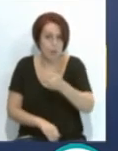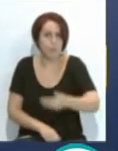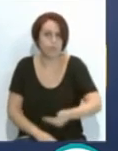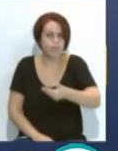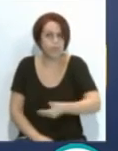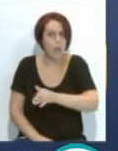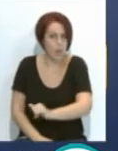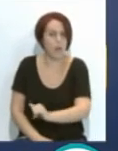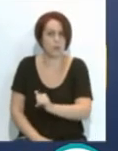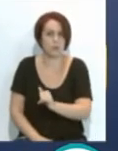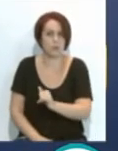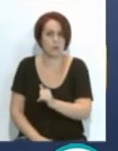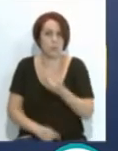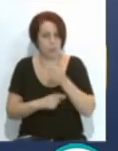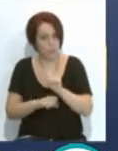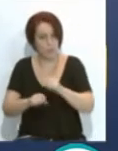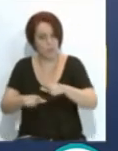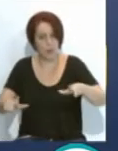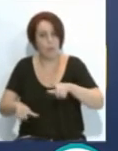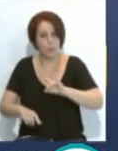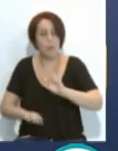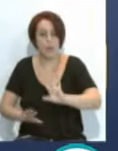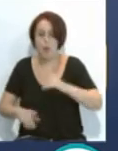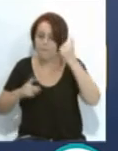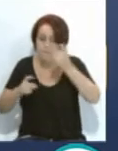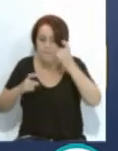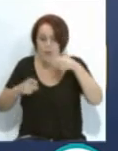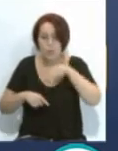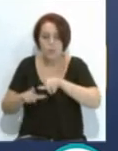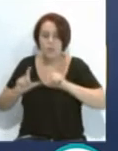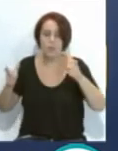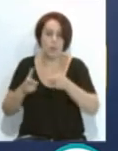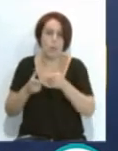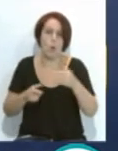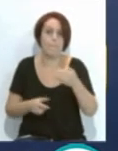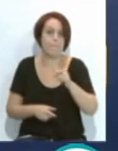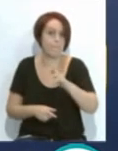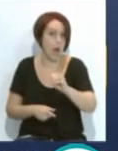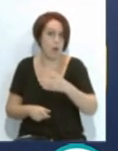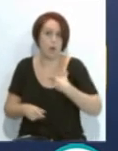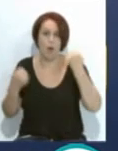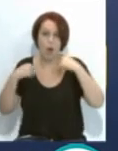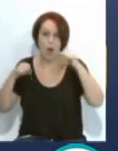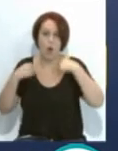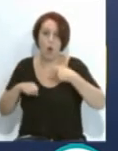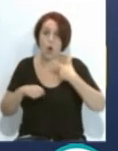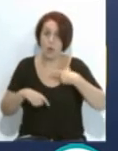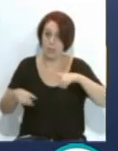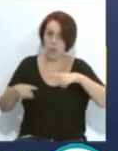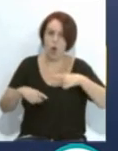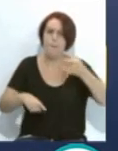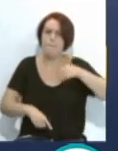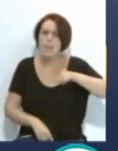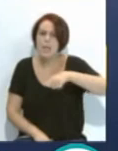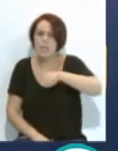un gran Cádiz B. Lo tiene que demostrar en el campo, pero hemos hecho un gran esfuerzo en ese equipo. Bárbaro lleva entrenando con el entrenador meses, ¿vale?